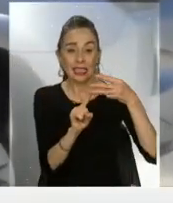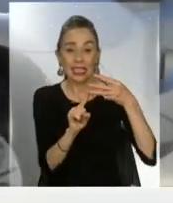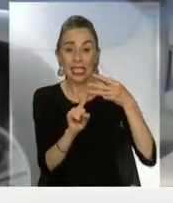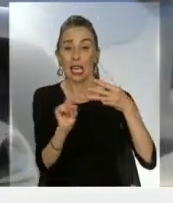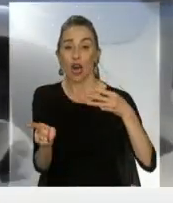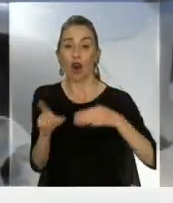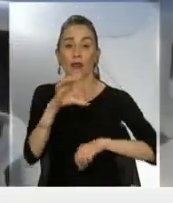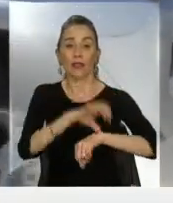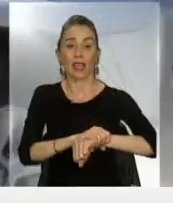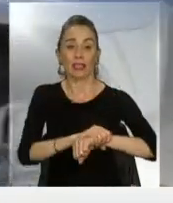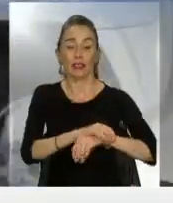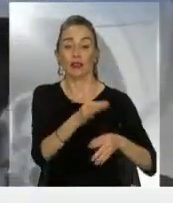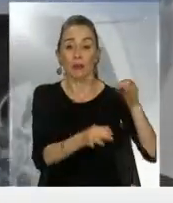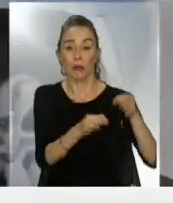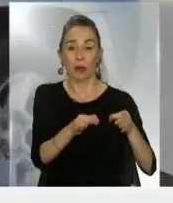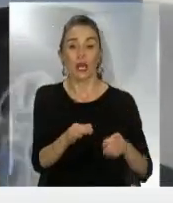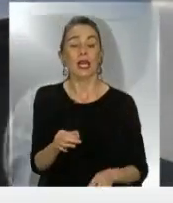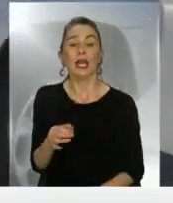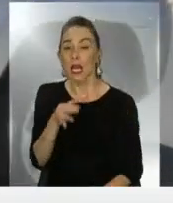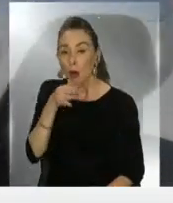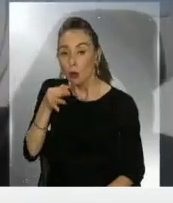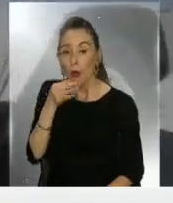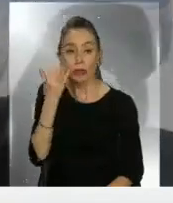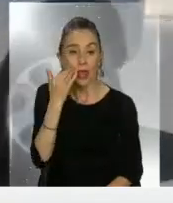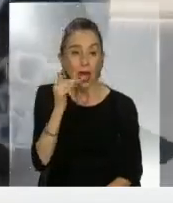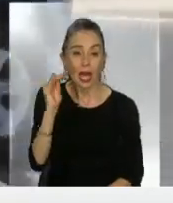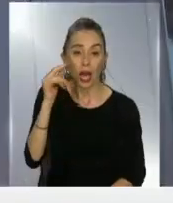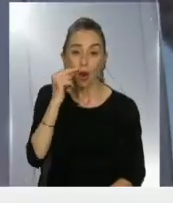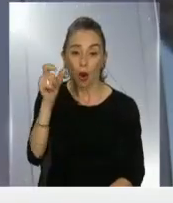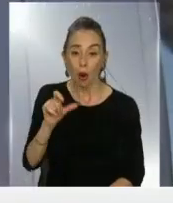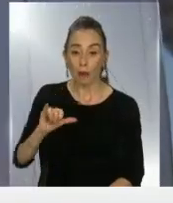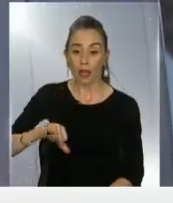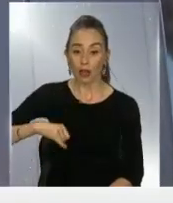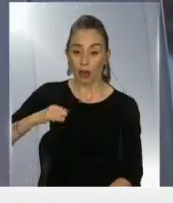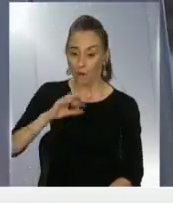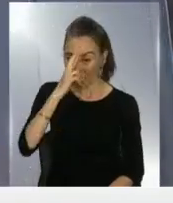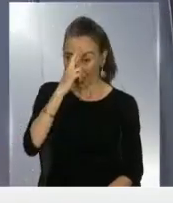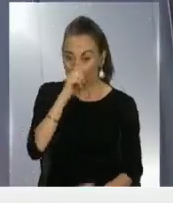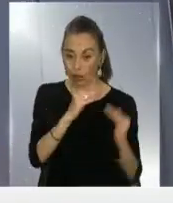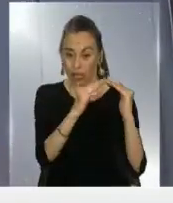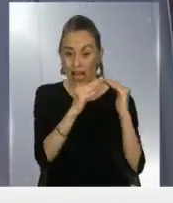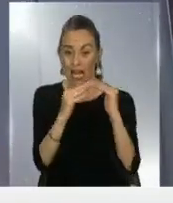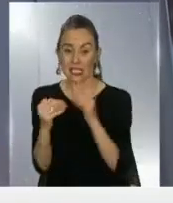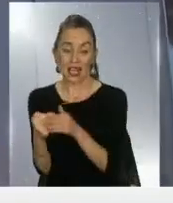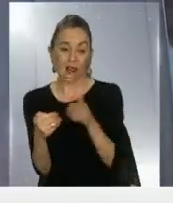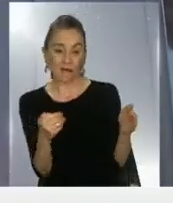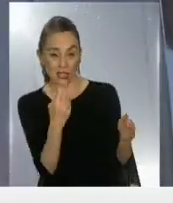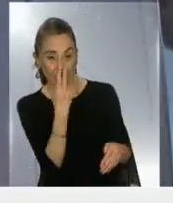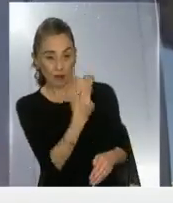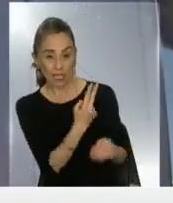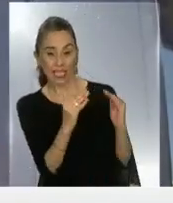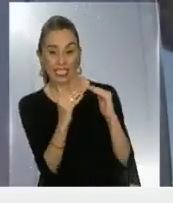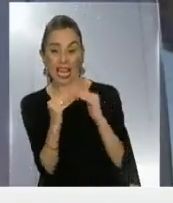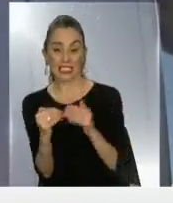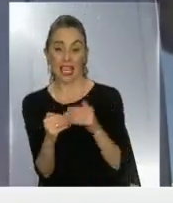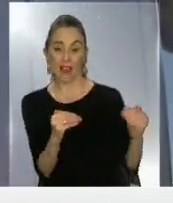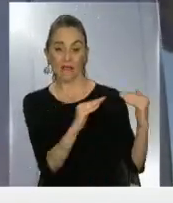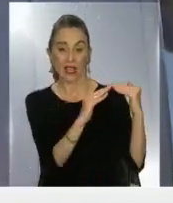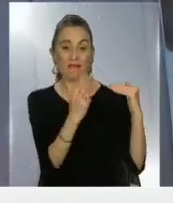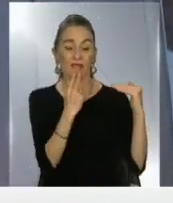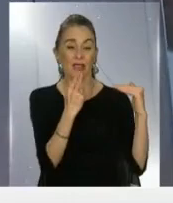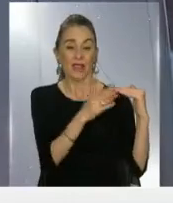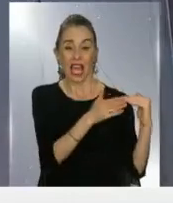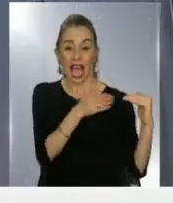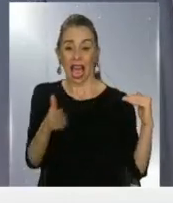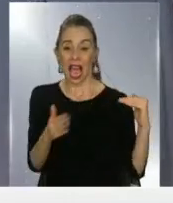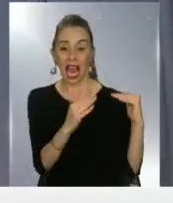de detención vigentes. Ese niño seguramente anda metido en algo raro. Si tú ves la casa del vecino también, a la casa del vecino por vivir al lado de